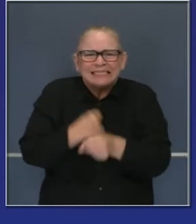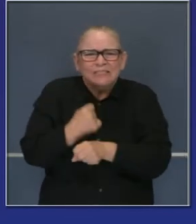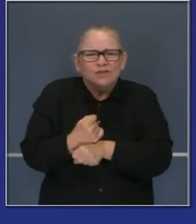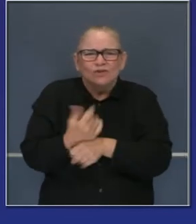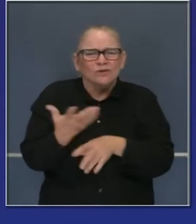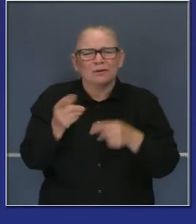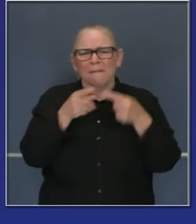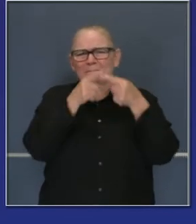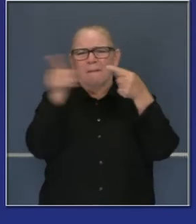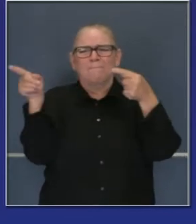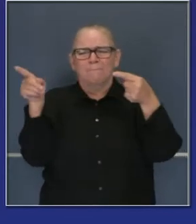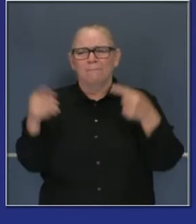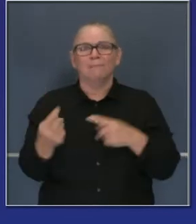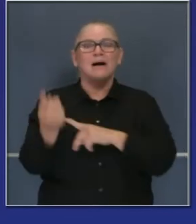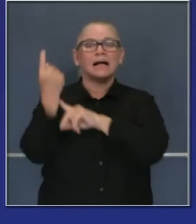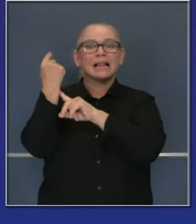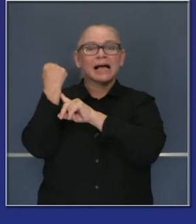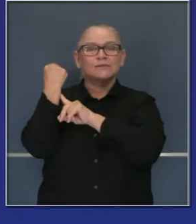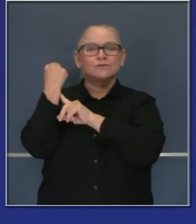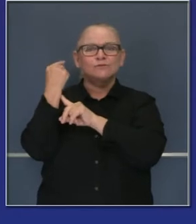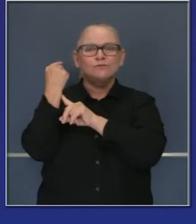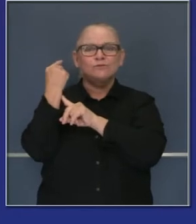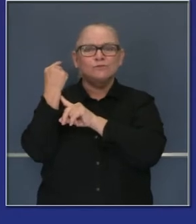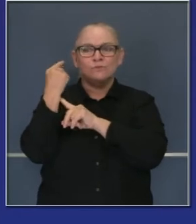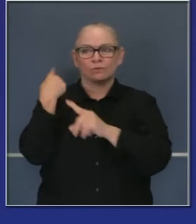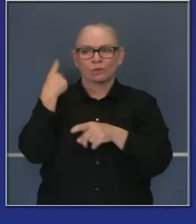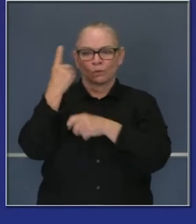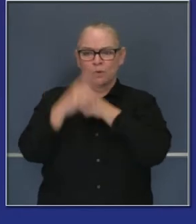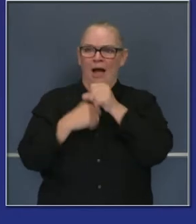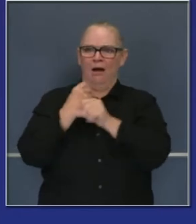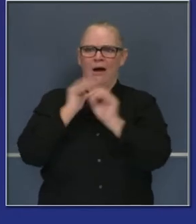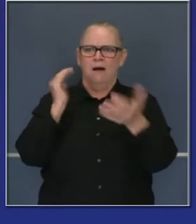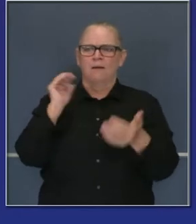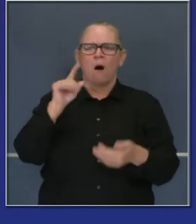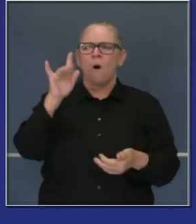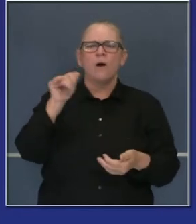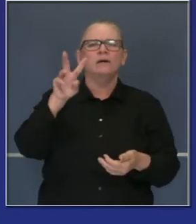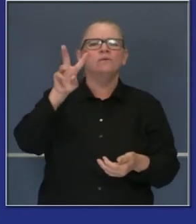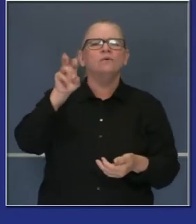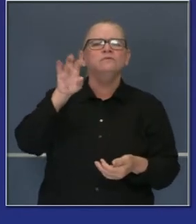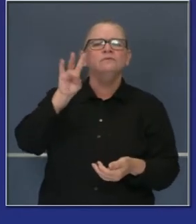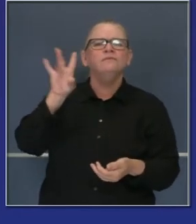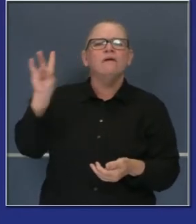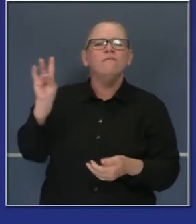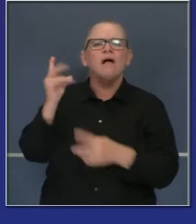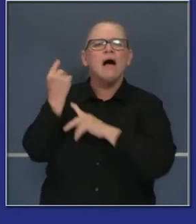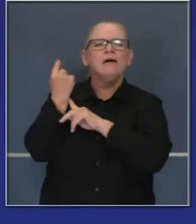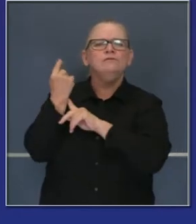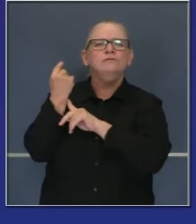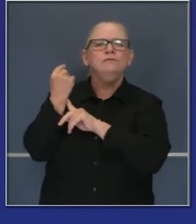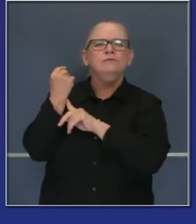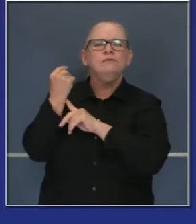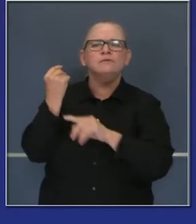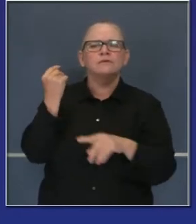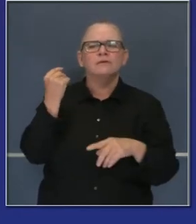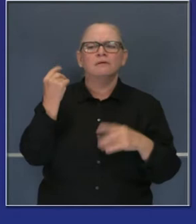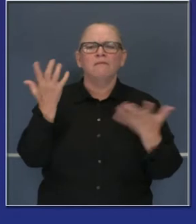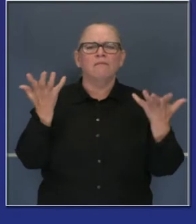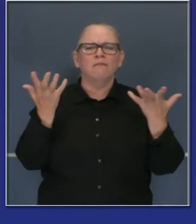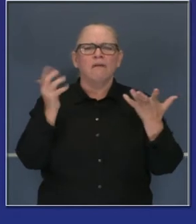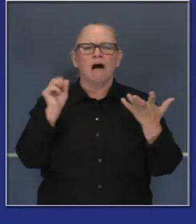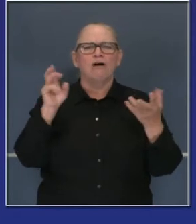este año el año pasado durante toda la temporada solamente se quemaron 277.000 no digo solamente